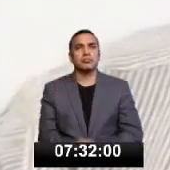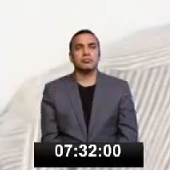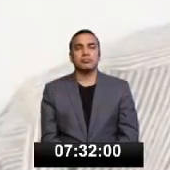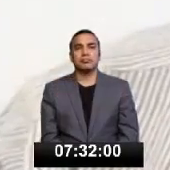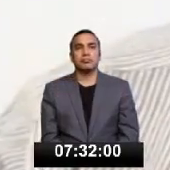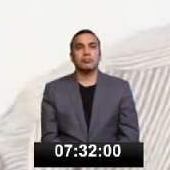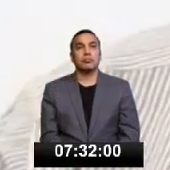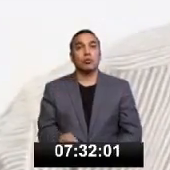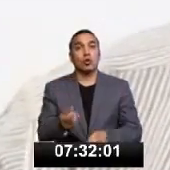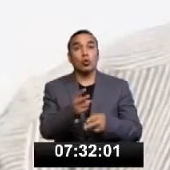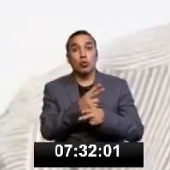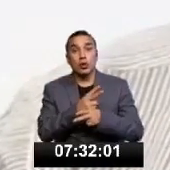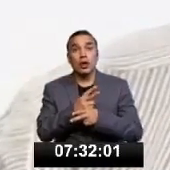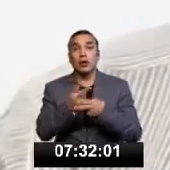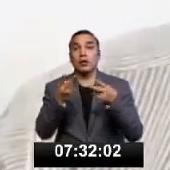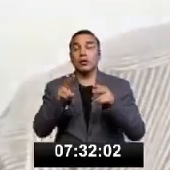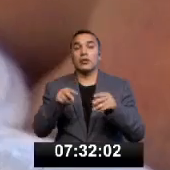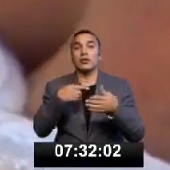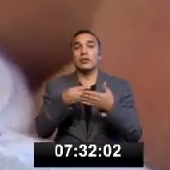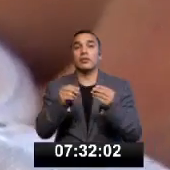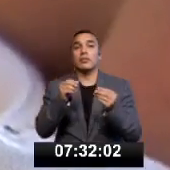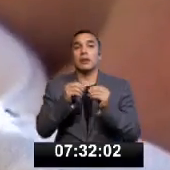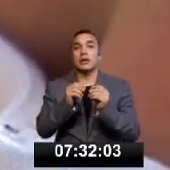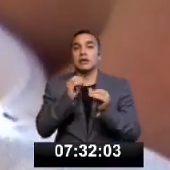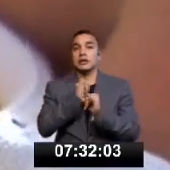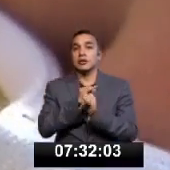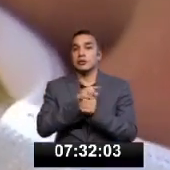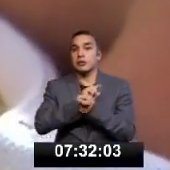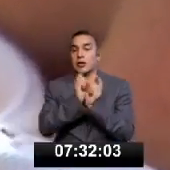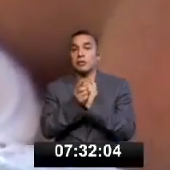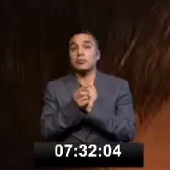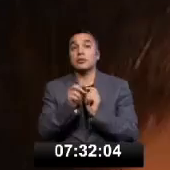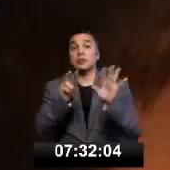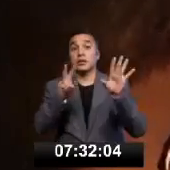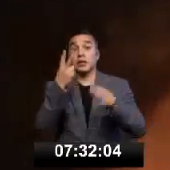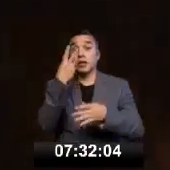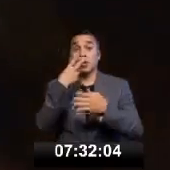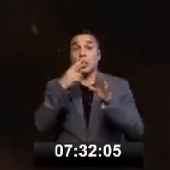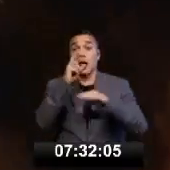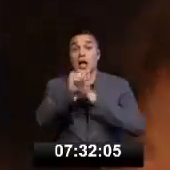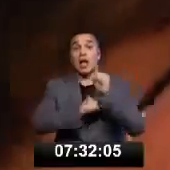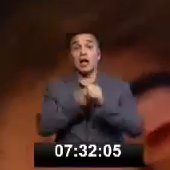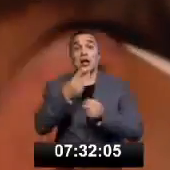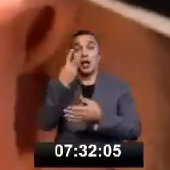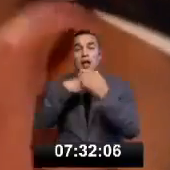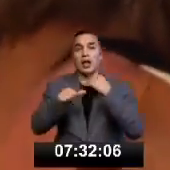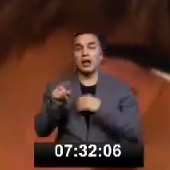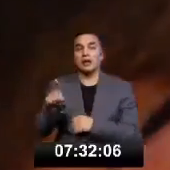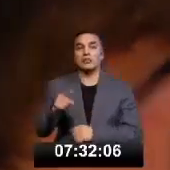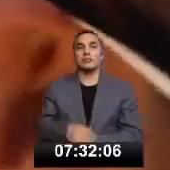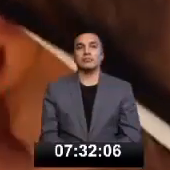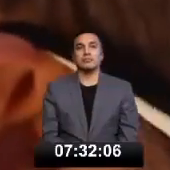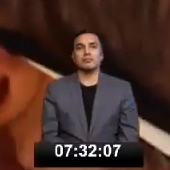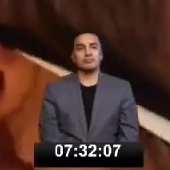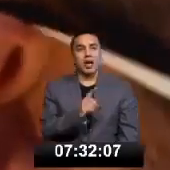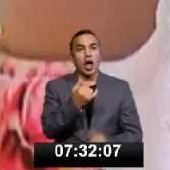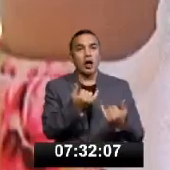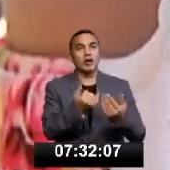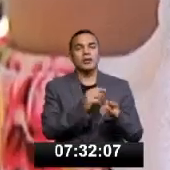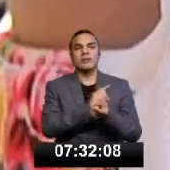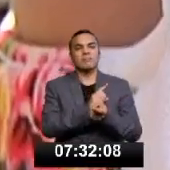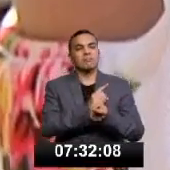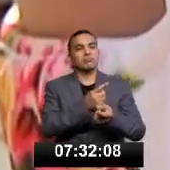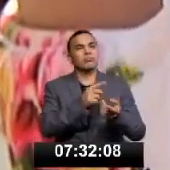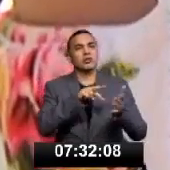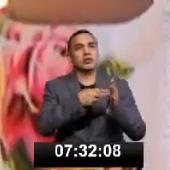de prevención y en la de restitución. La hija de Micaela tiene 7 años. Dice que es un motor que le permitió mantener